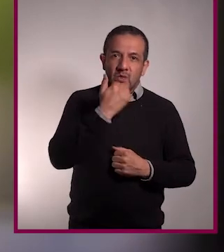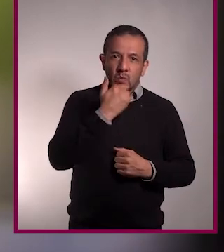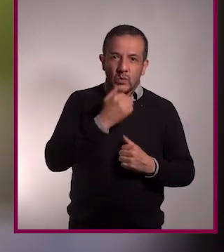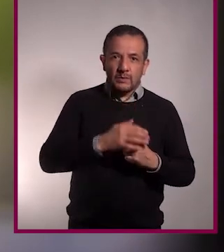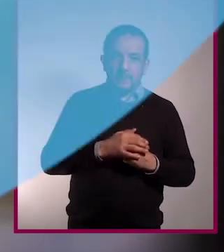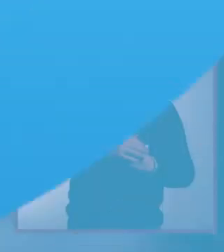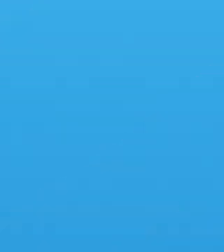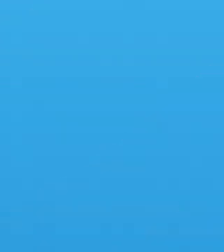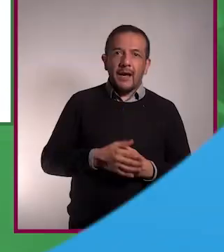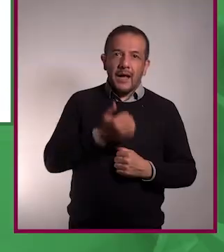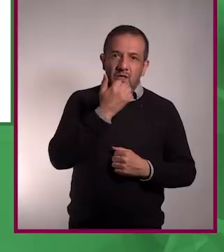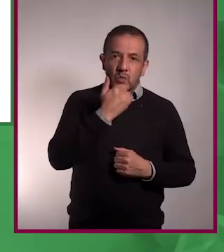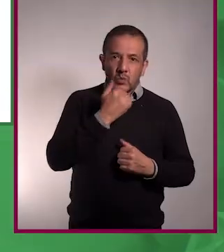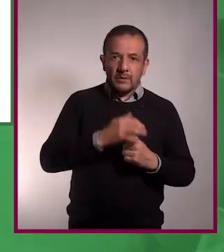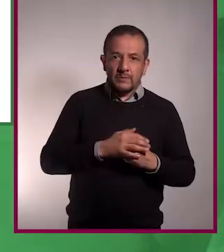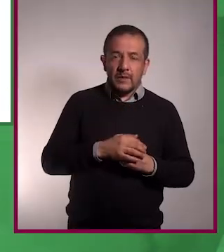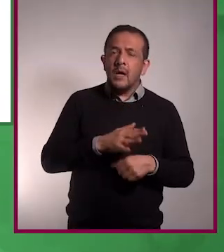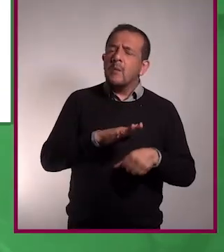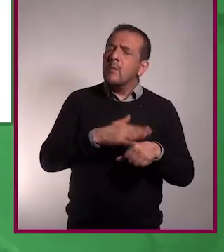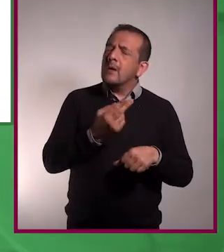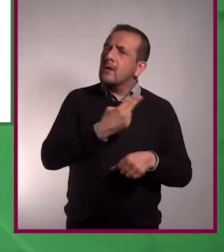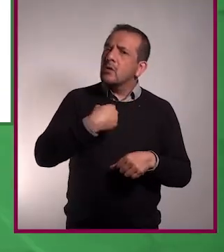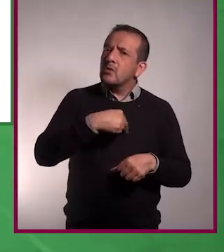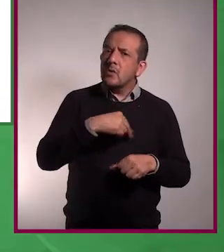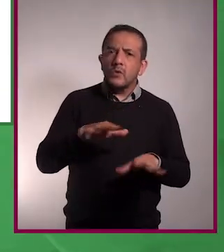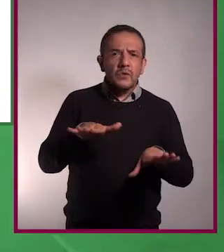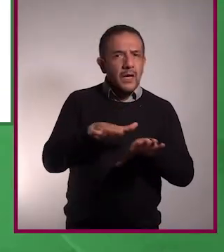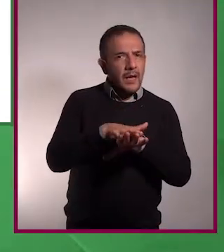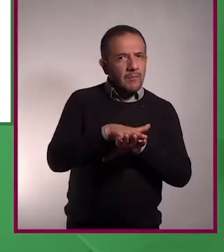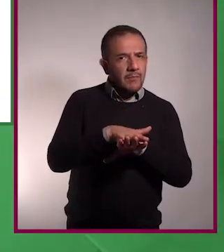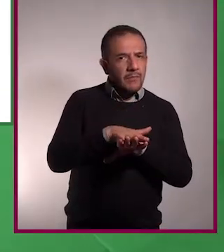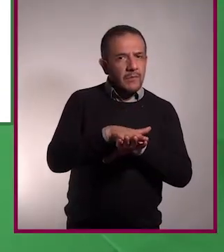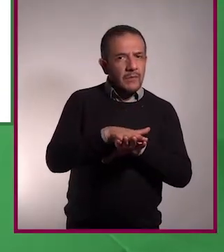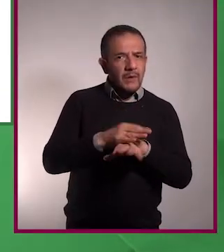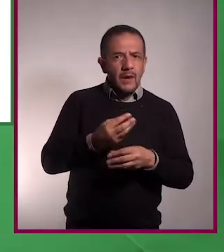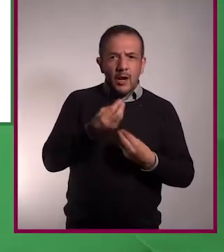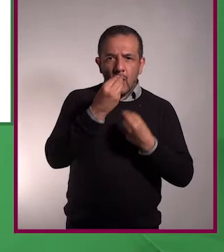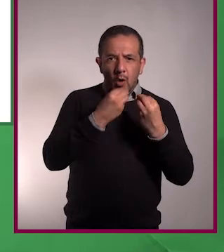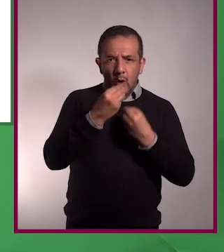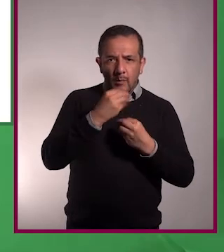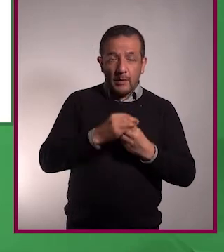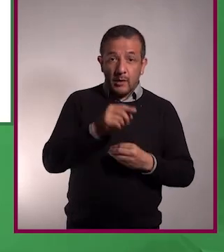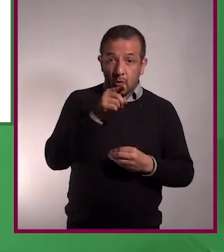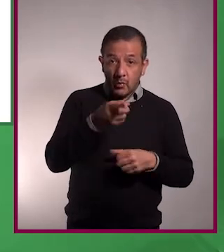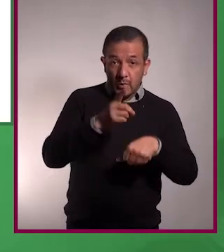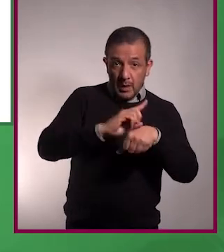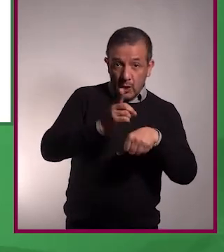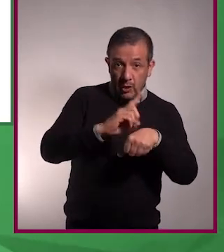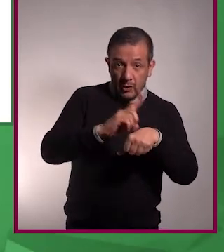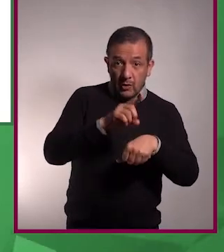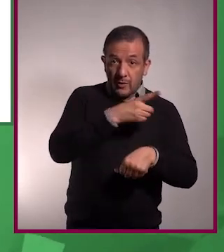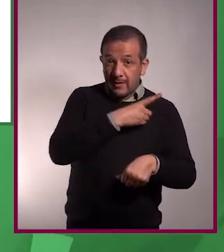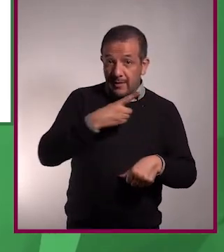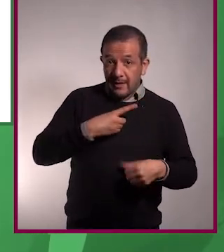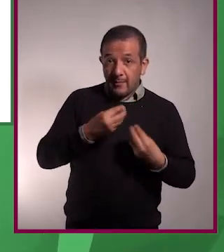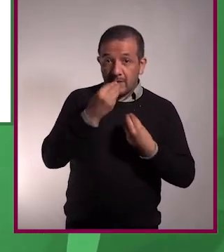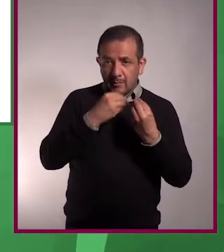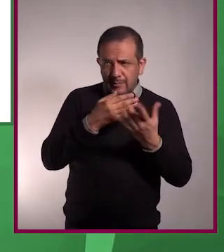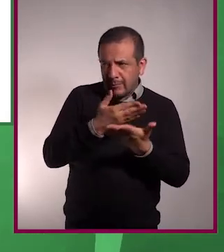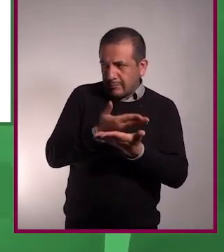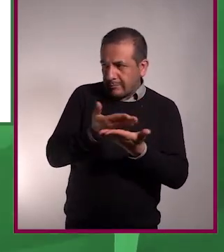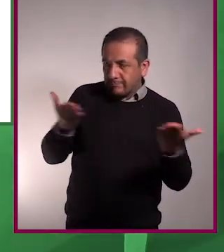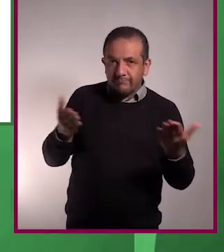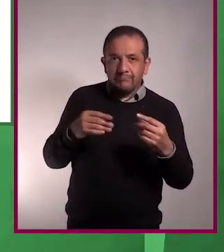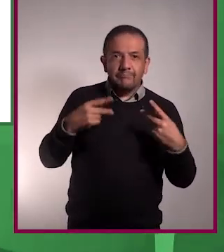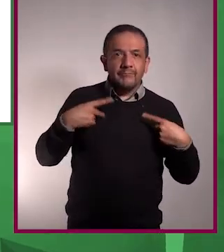añadida. ¿Por qué debemos cambiar nuestro sistema alimentario? Cada día usted debe alimentarse,